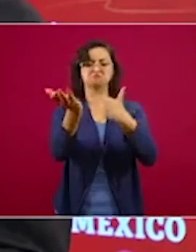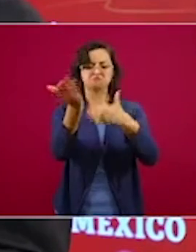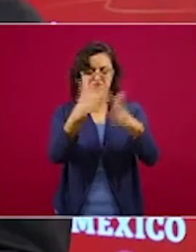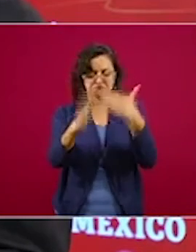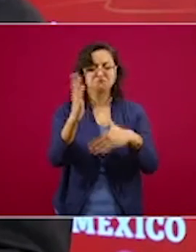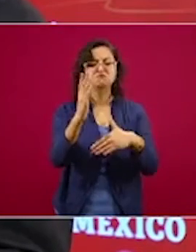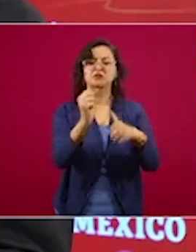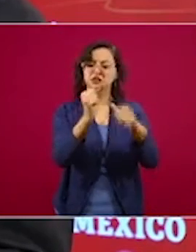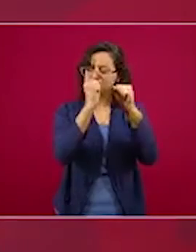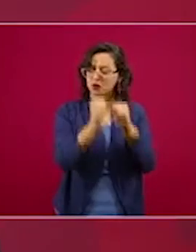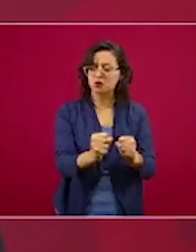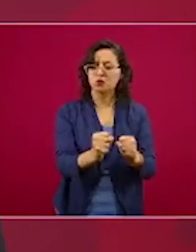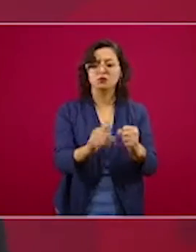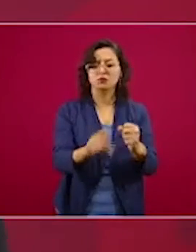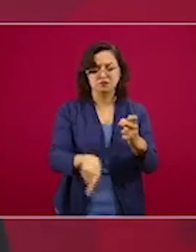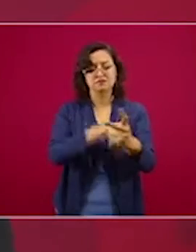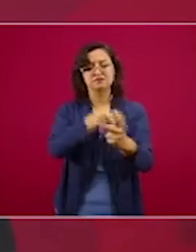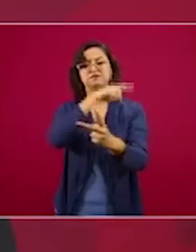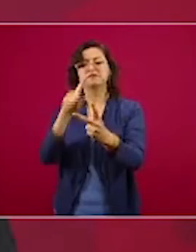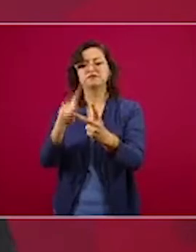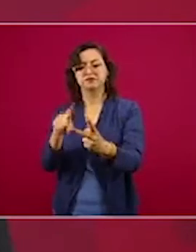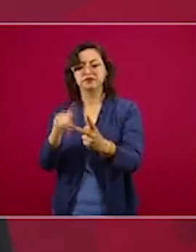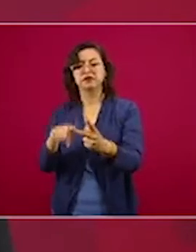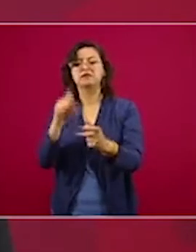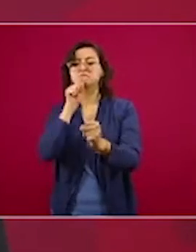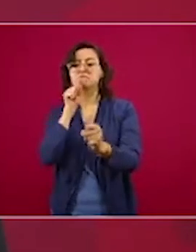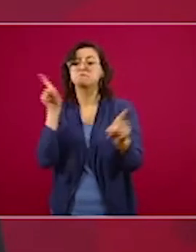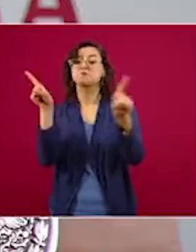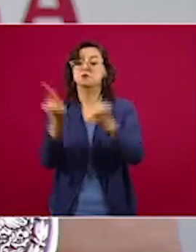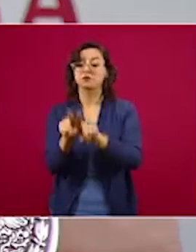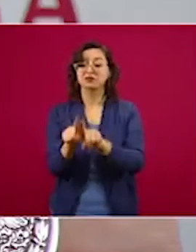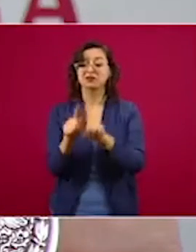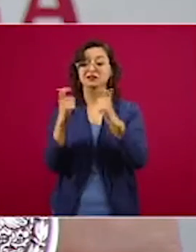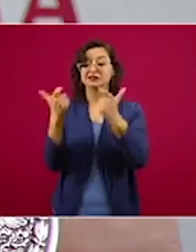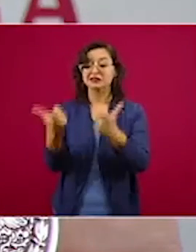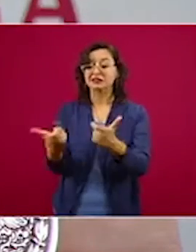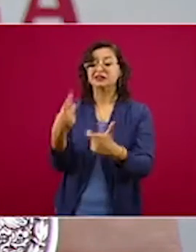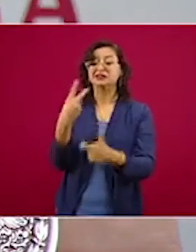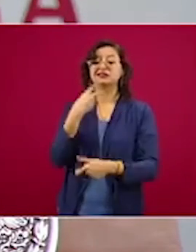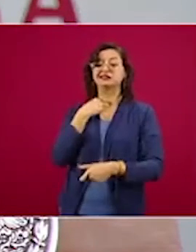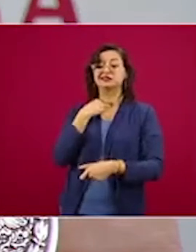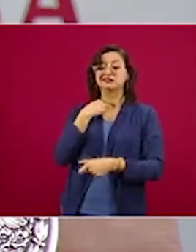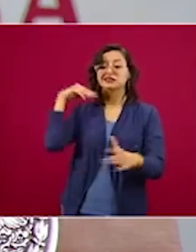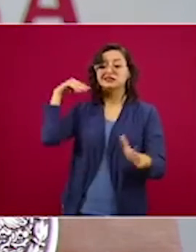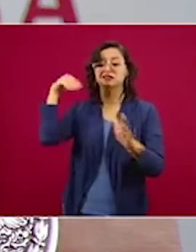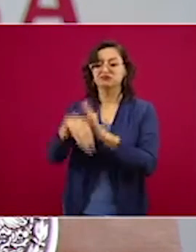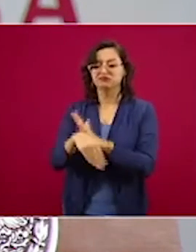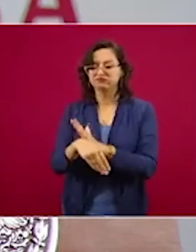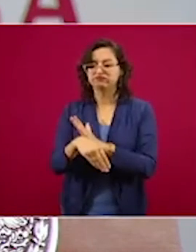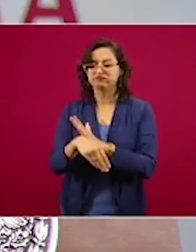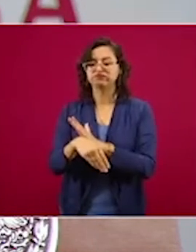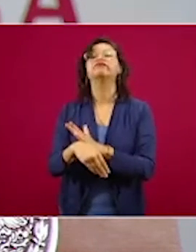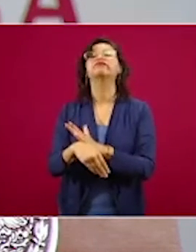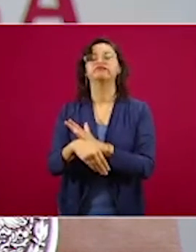también vamos a enfrentar la crisis económica